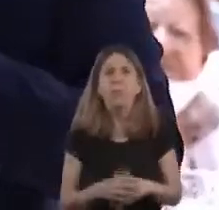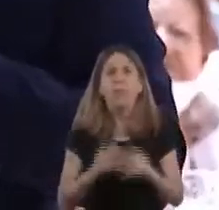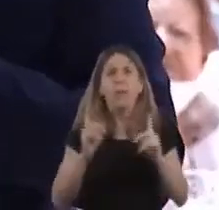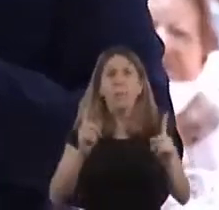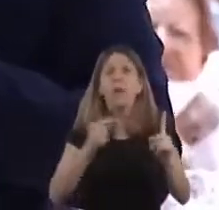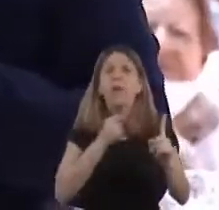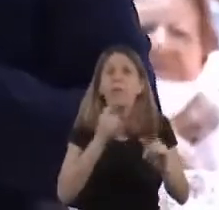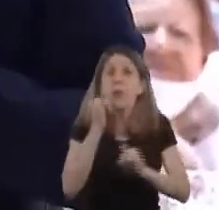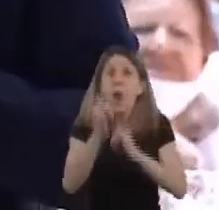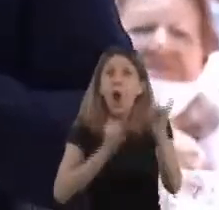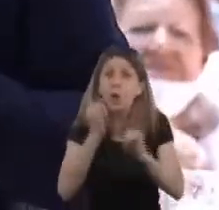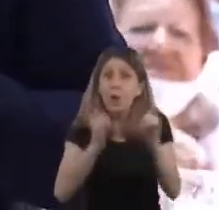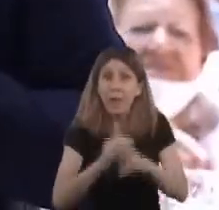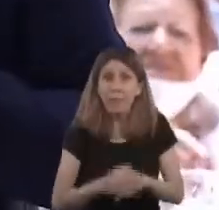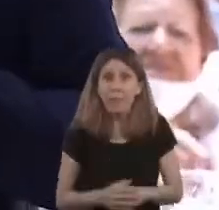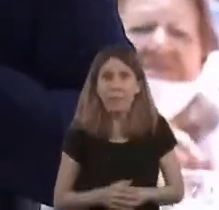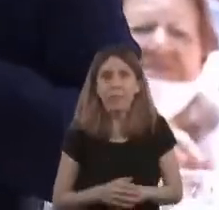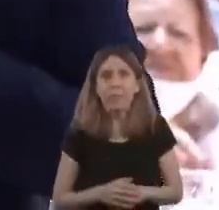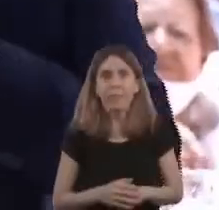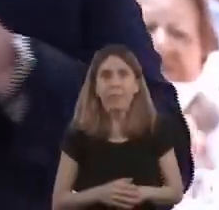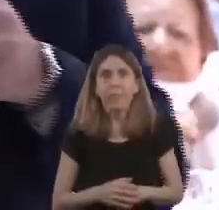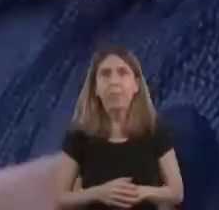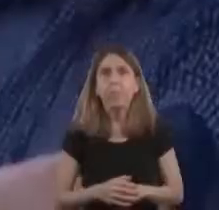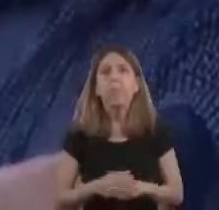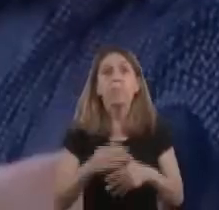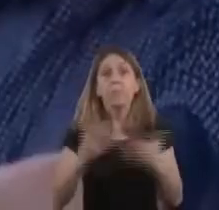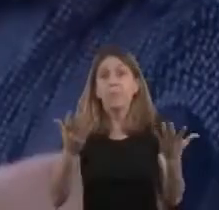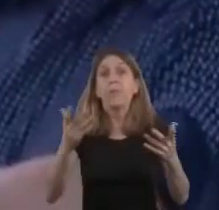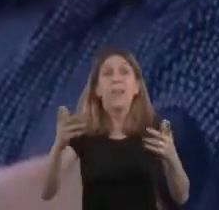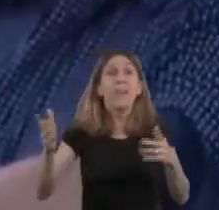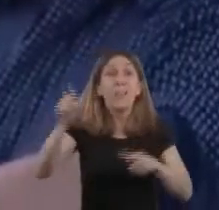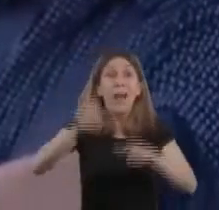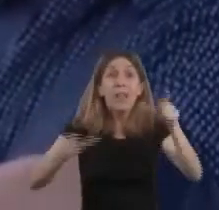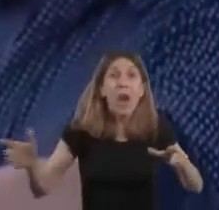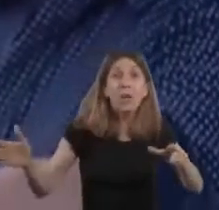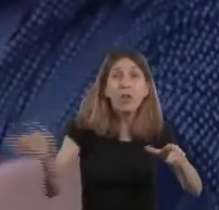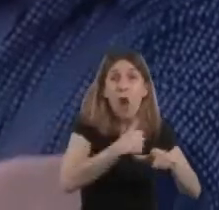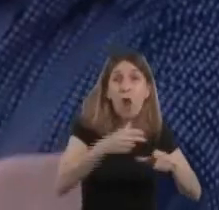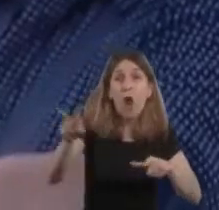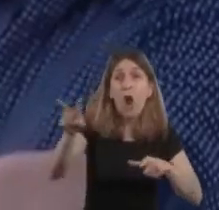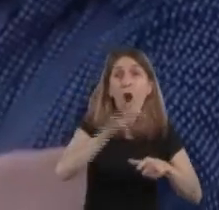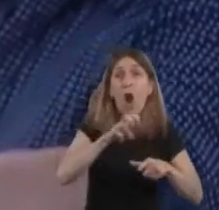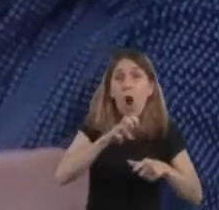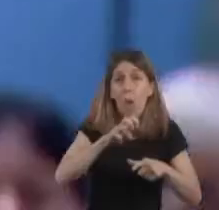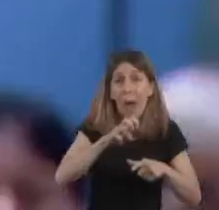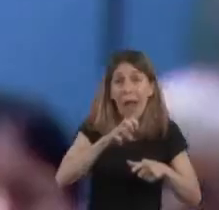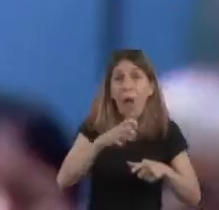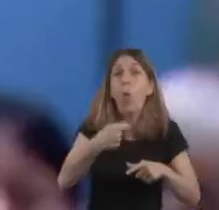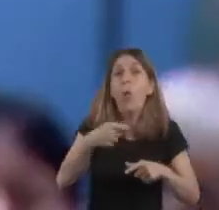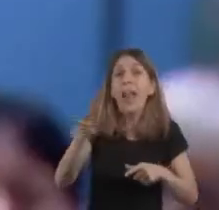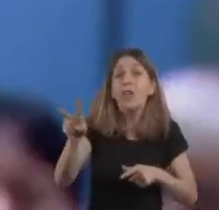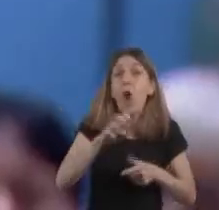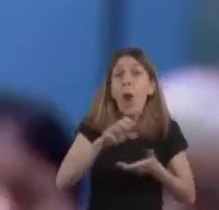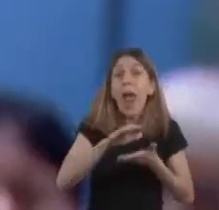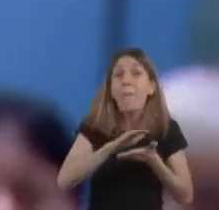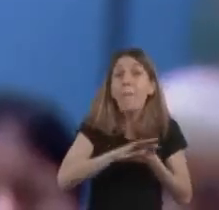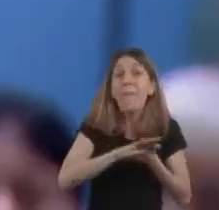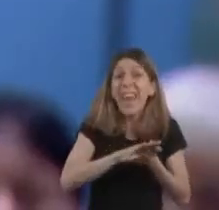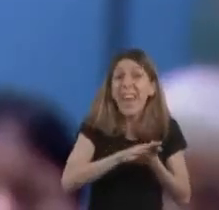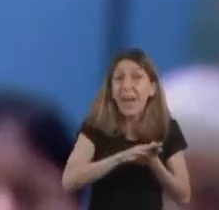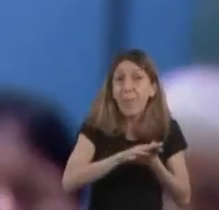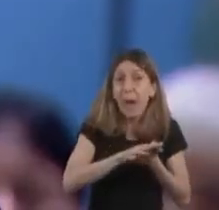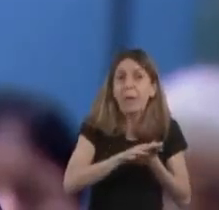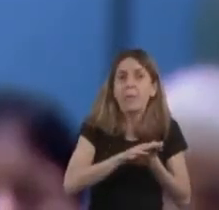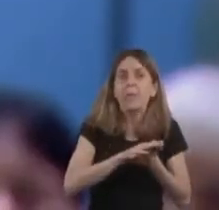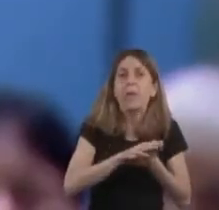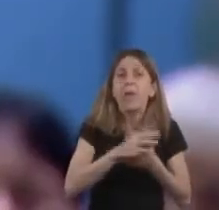Pero les quiero contar una cosa. A todos los que cobran la jubilación mínima, a todas las que cobran la jubilación mínima, entre el 20 y